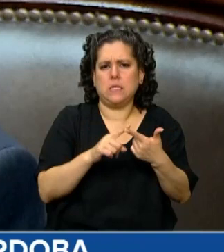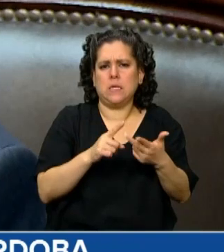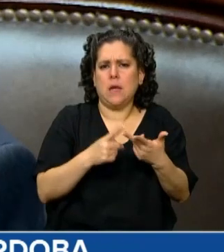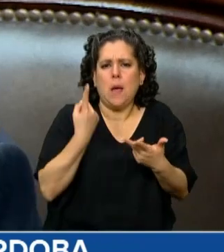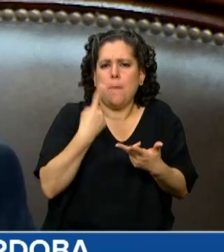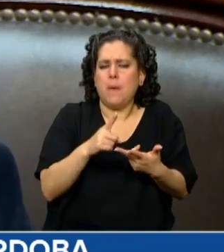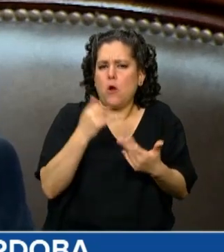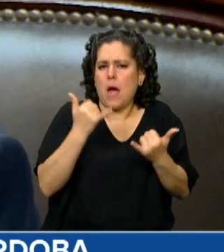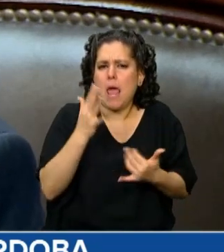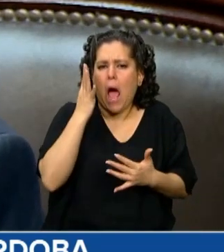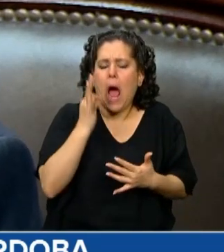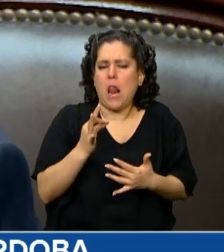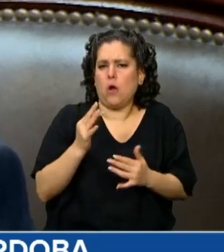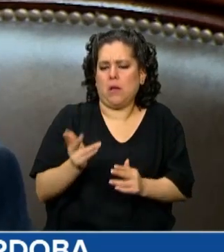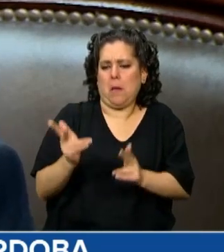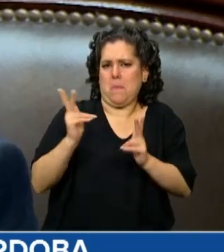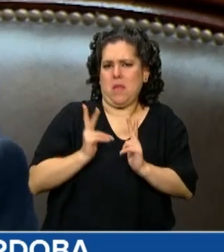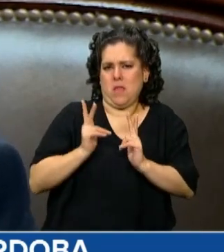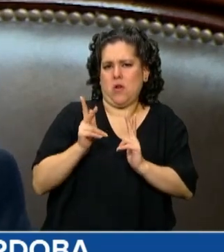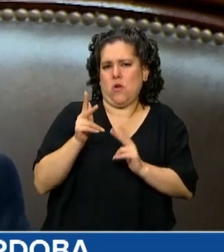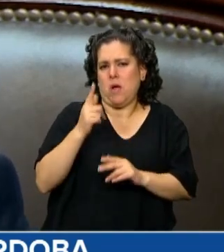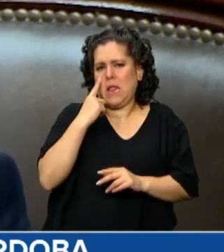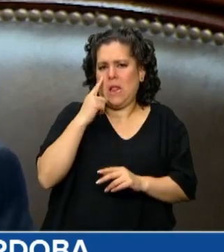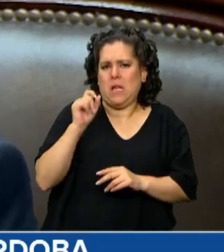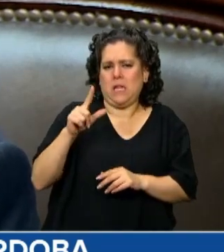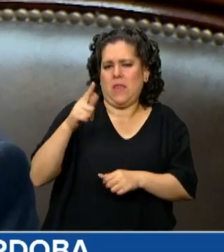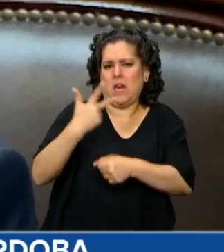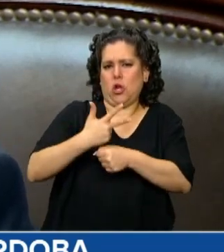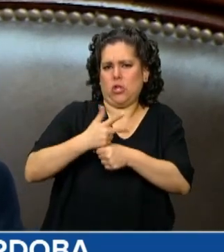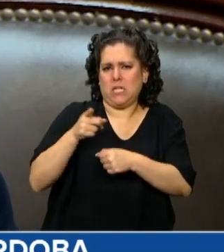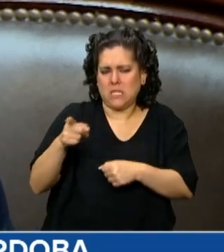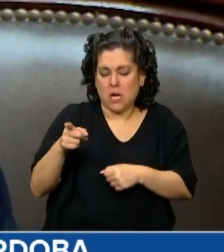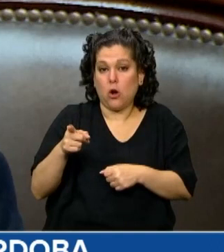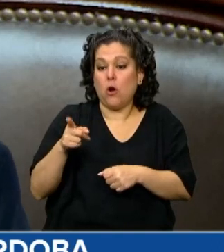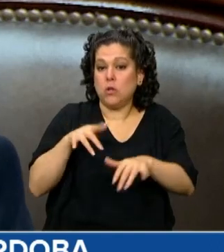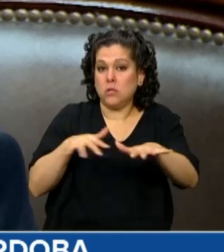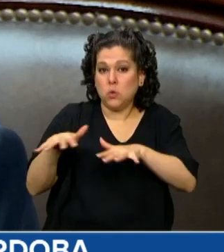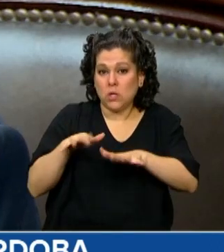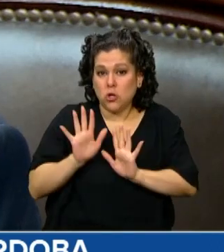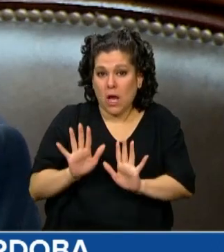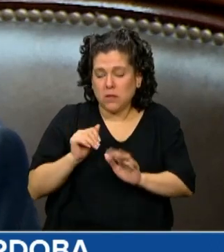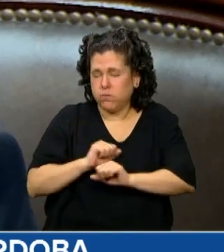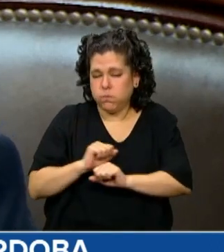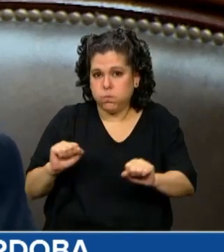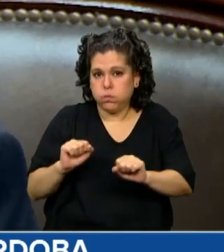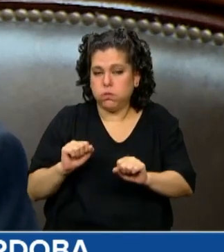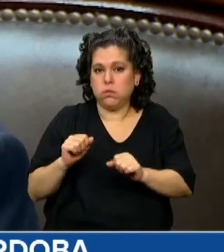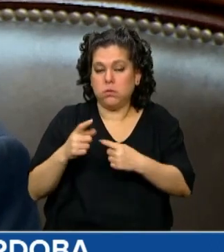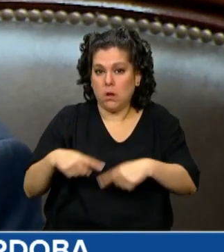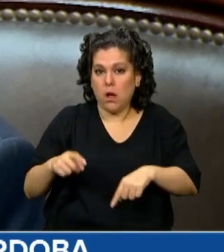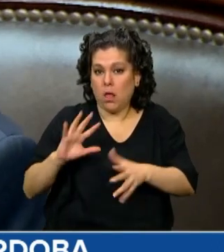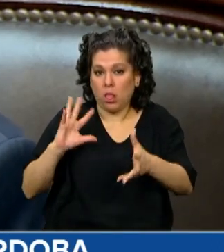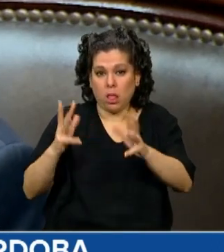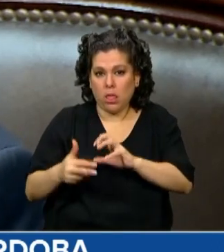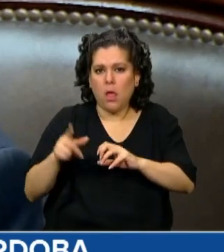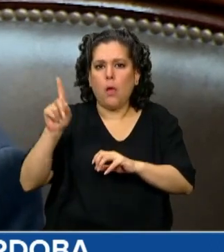pero traigo algo que me comentara el intendente de Río Tercero. La ciudad de Río Tercero, después de ese episodio, tuvo un proceso de